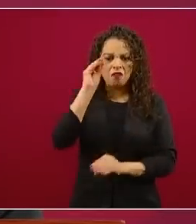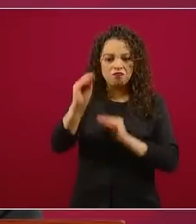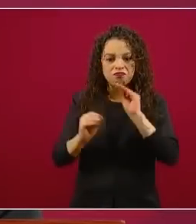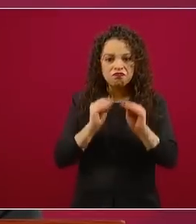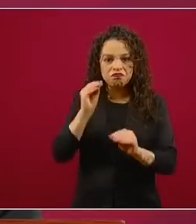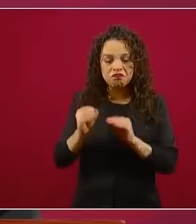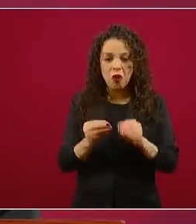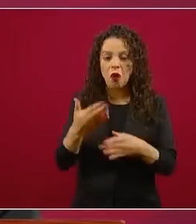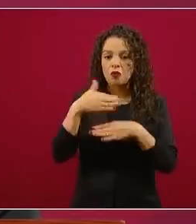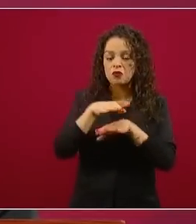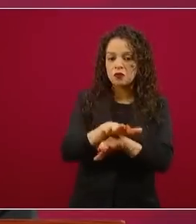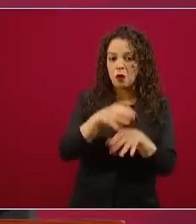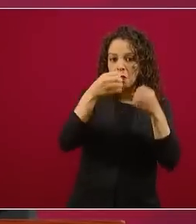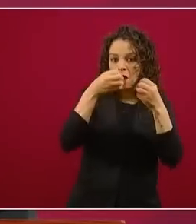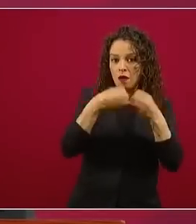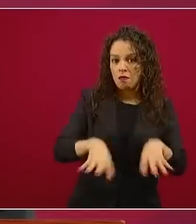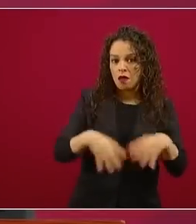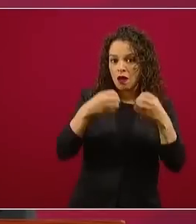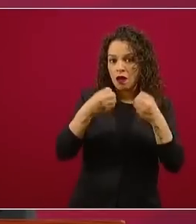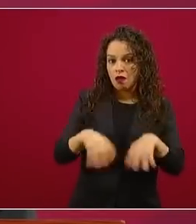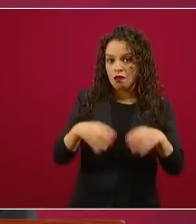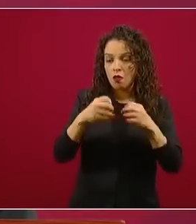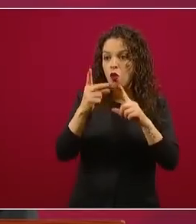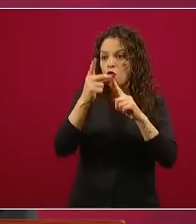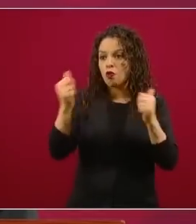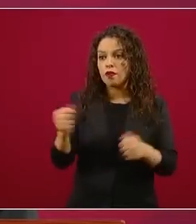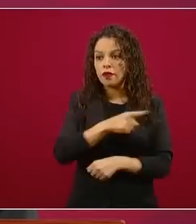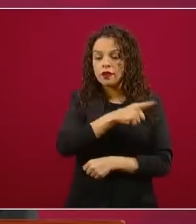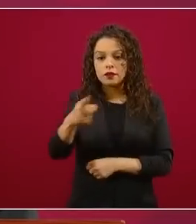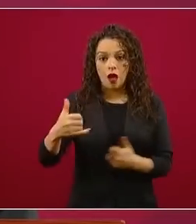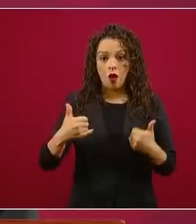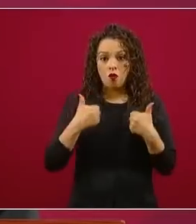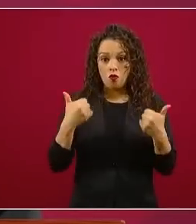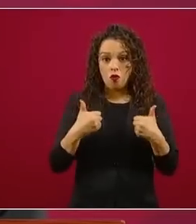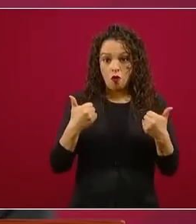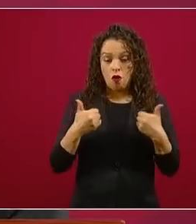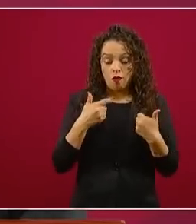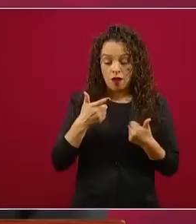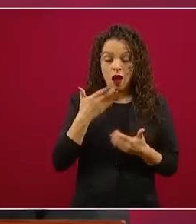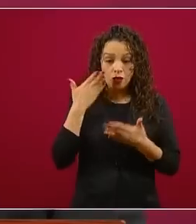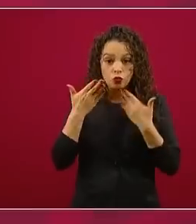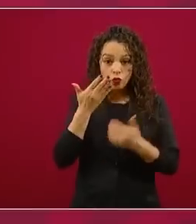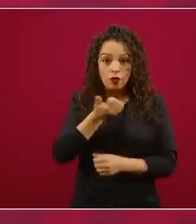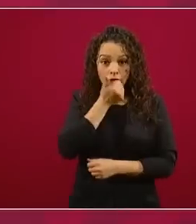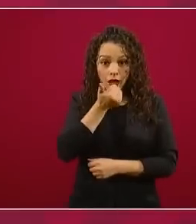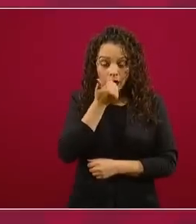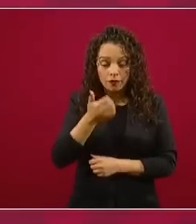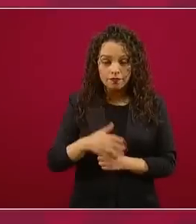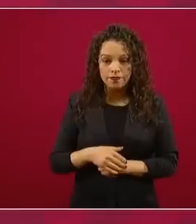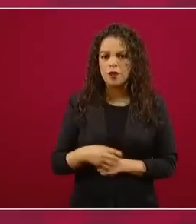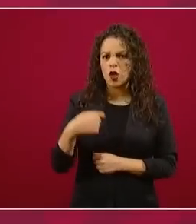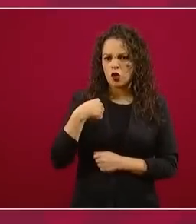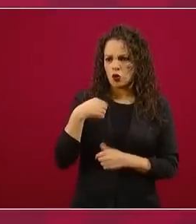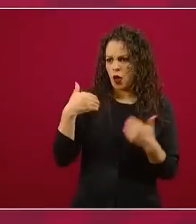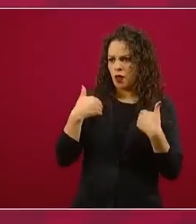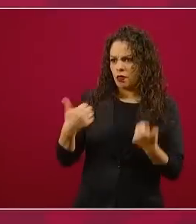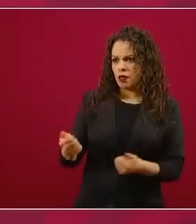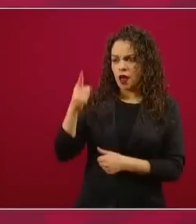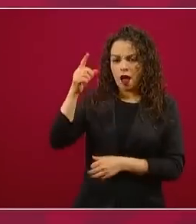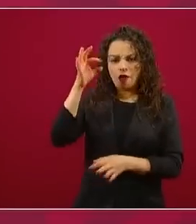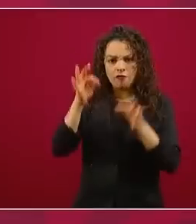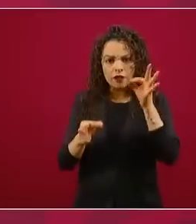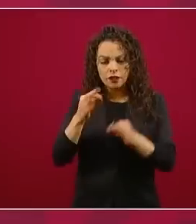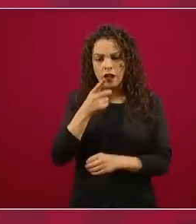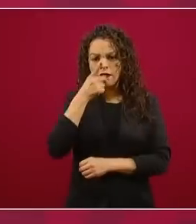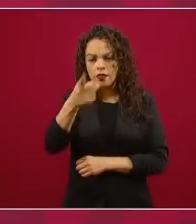la desaparición de los jóvenes, según entendí, el fiscal expuso que se